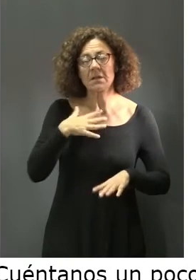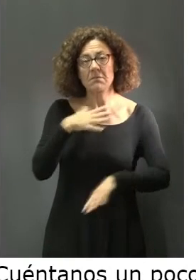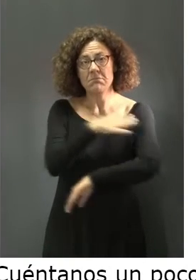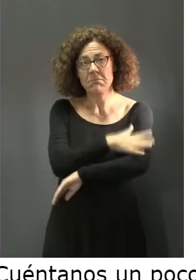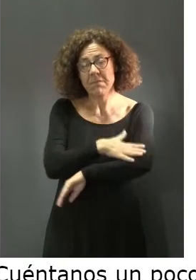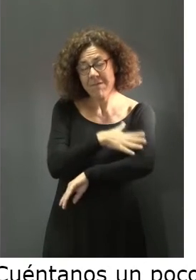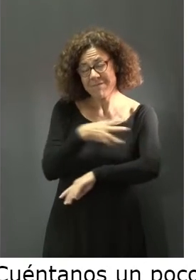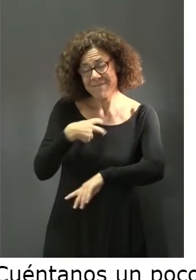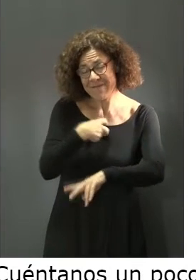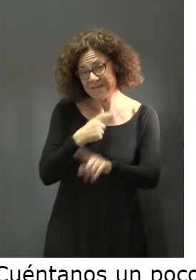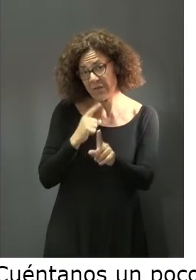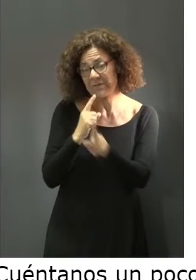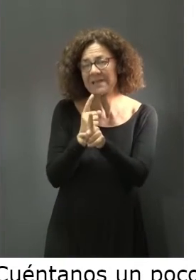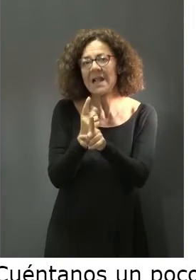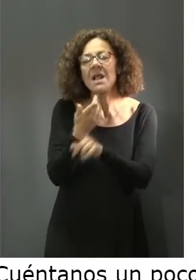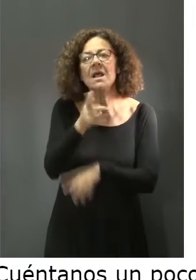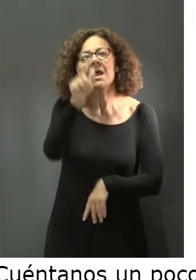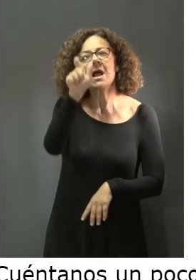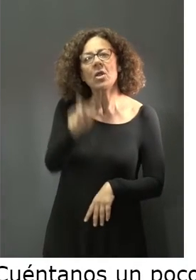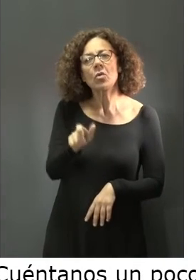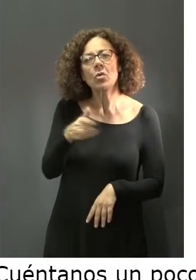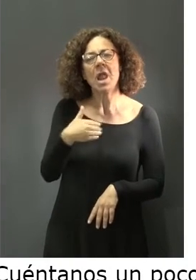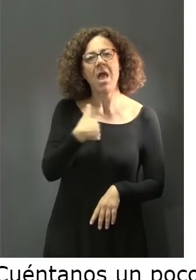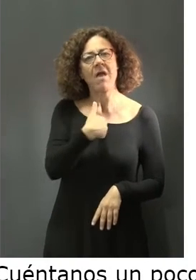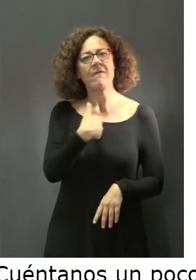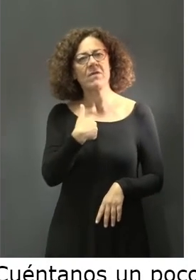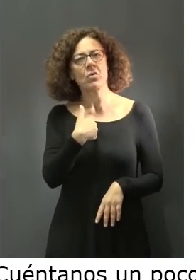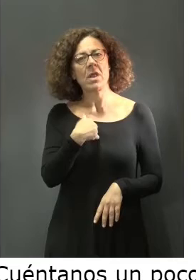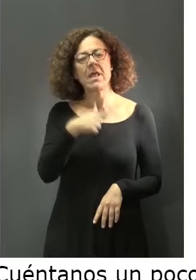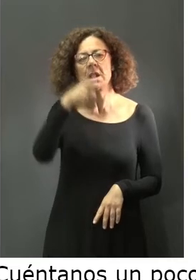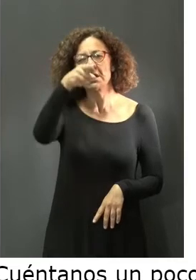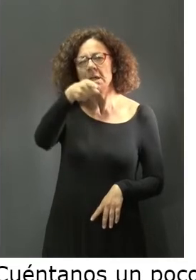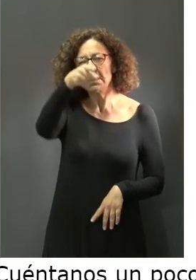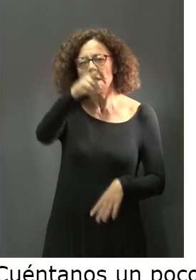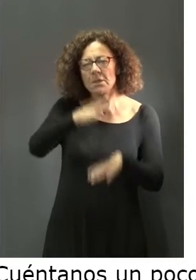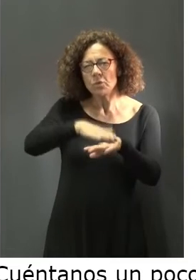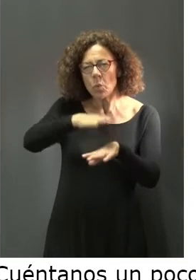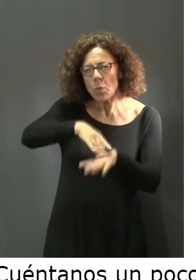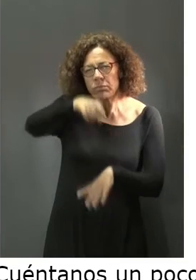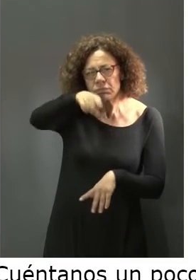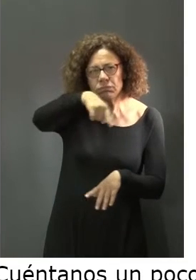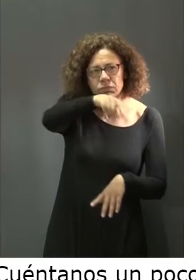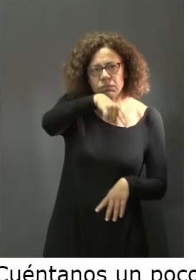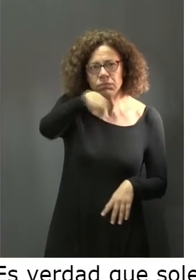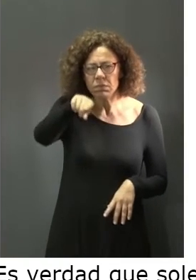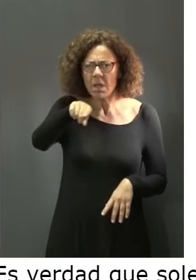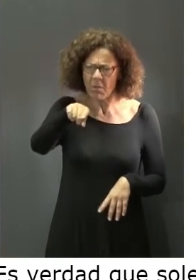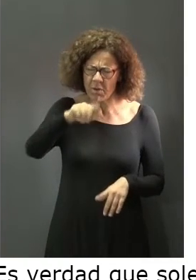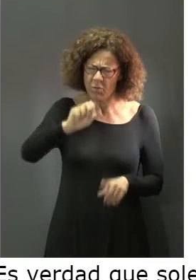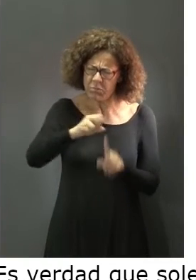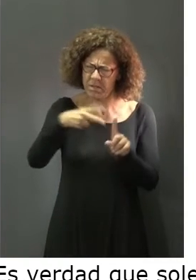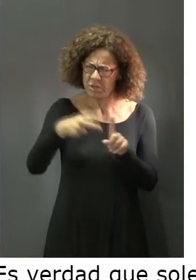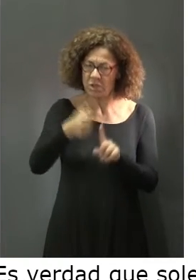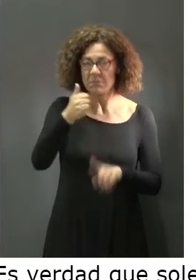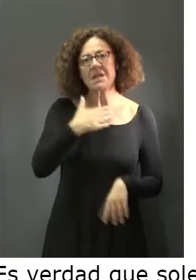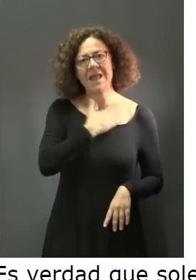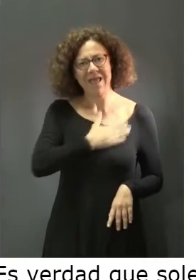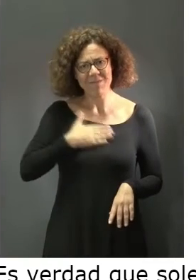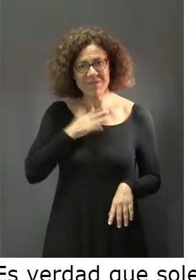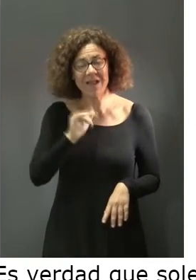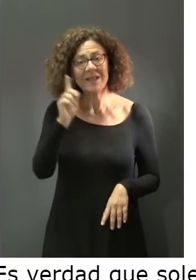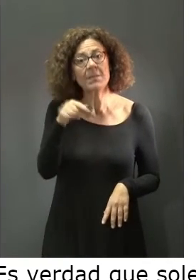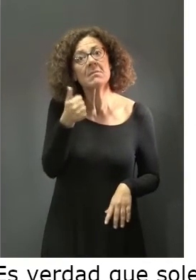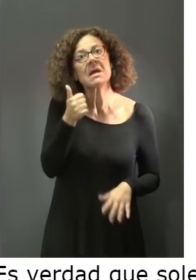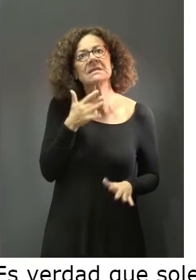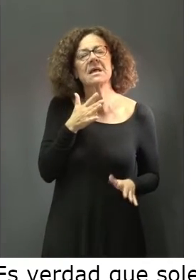al fiscal con la figura, yo digo siempre, del dedo acusador, ¿no? Y yo creo que hay otra visión más amable y yo creo que también